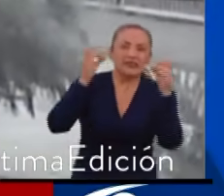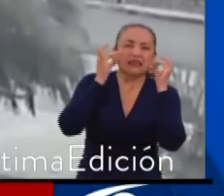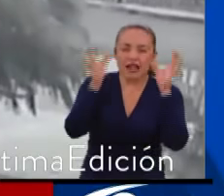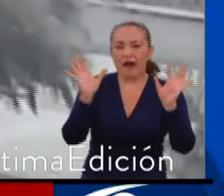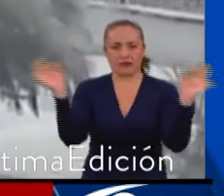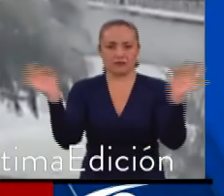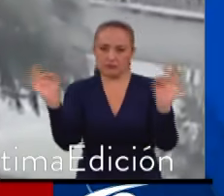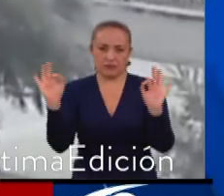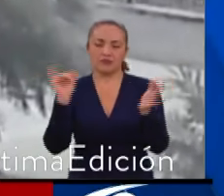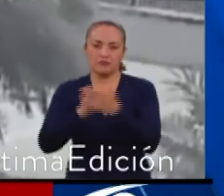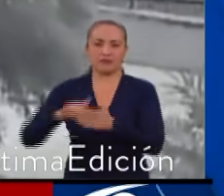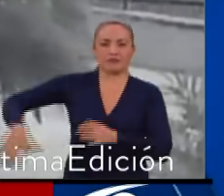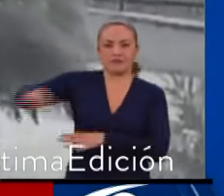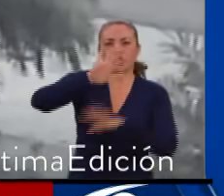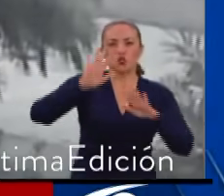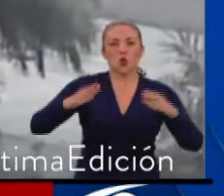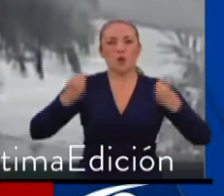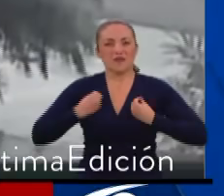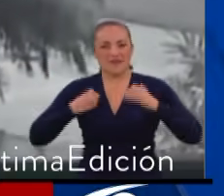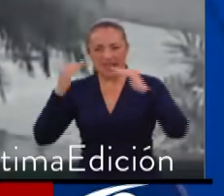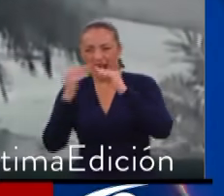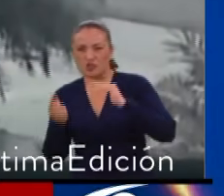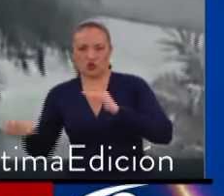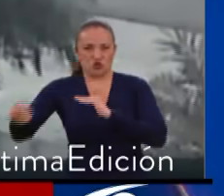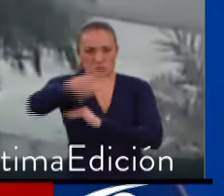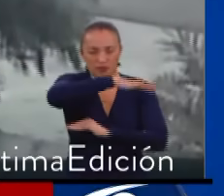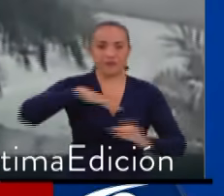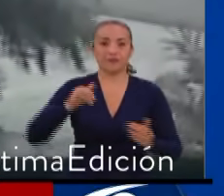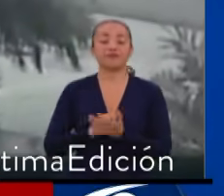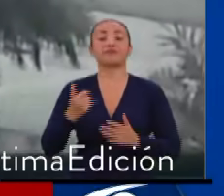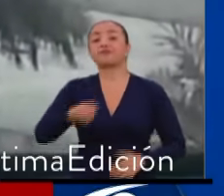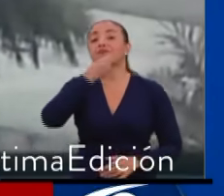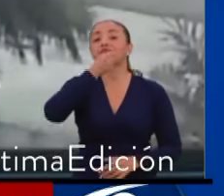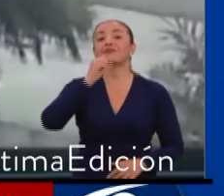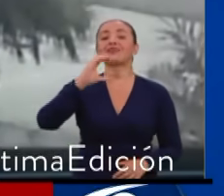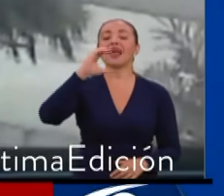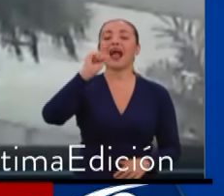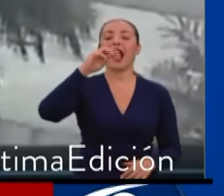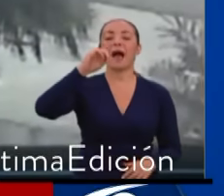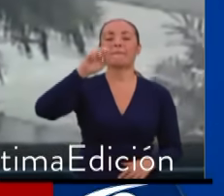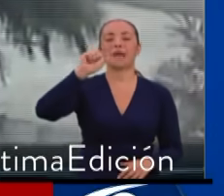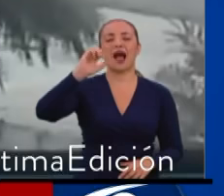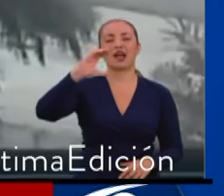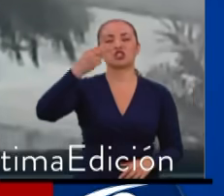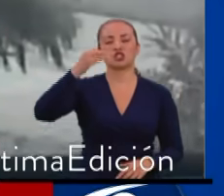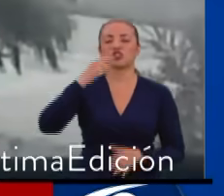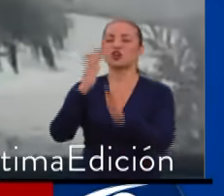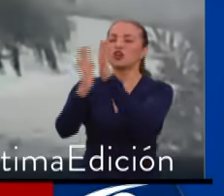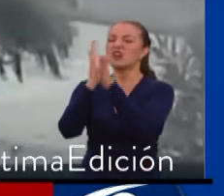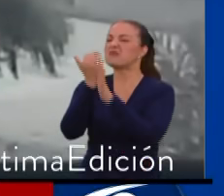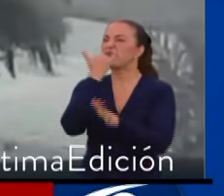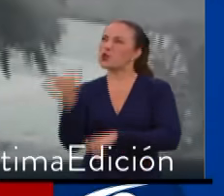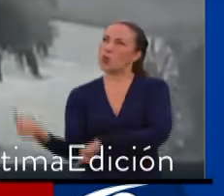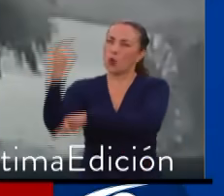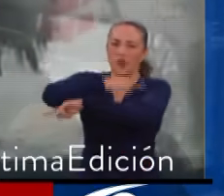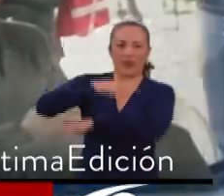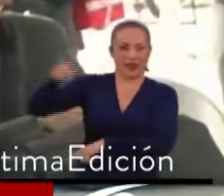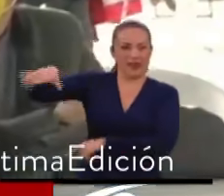público en la zona residencial. La periodista Angie Camacho tiene los detalles de lo que sucedió durante esta jornada.